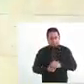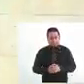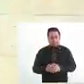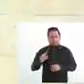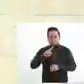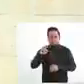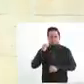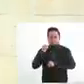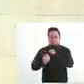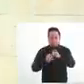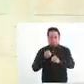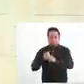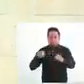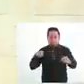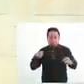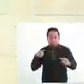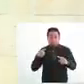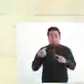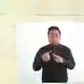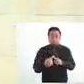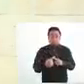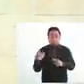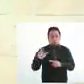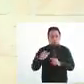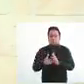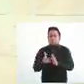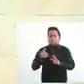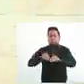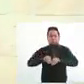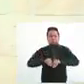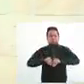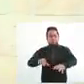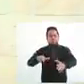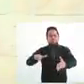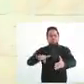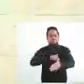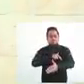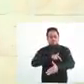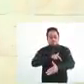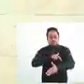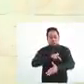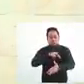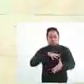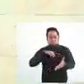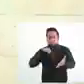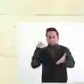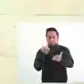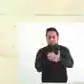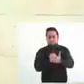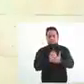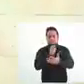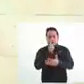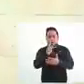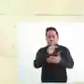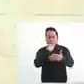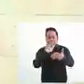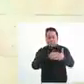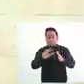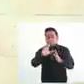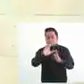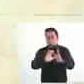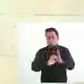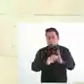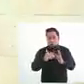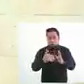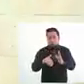100 años han pasado de aquella promulgación en bando solemne de nuestro texto constitucional